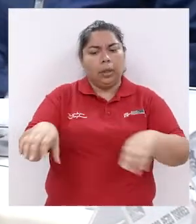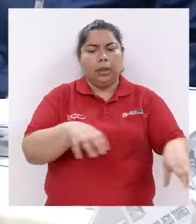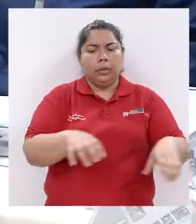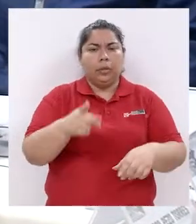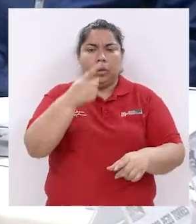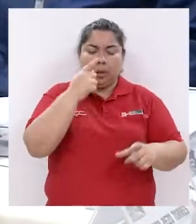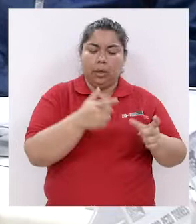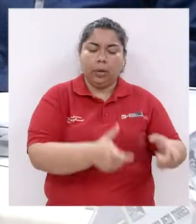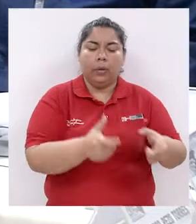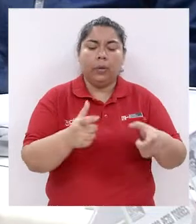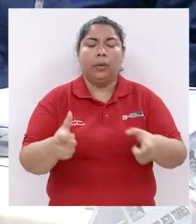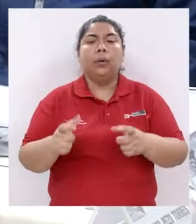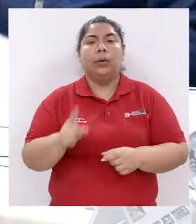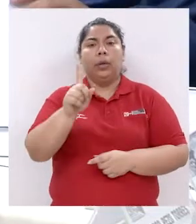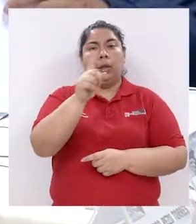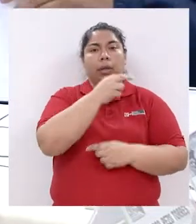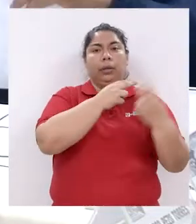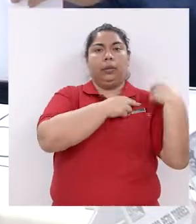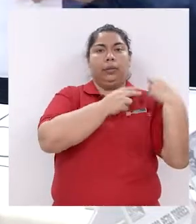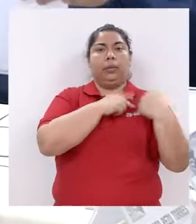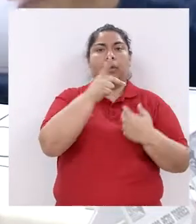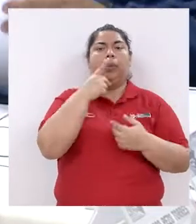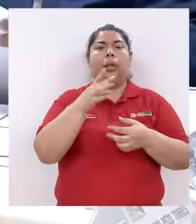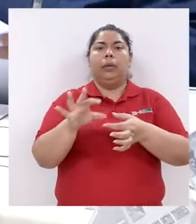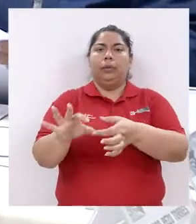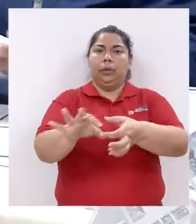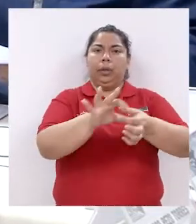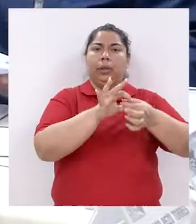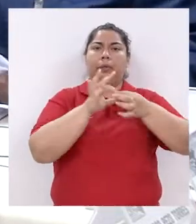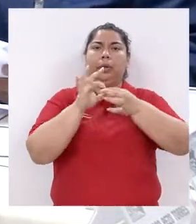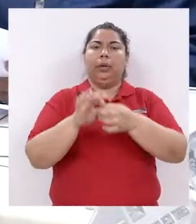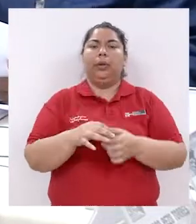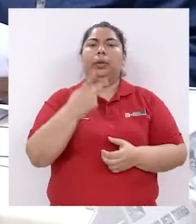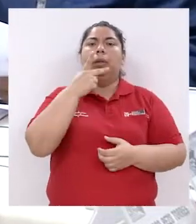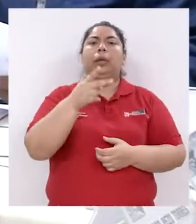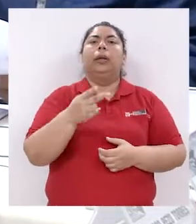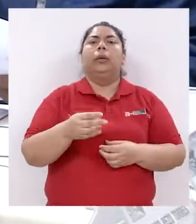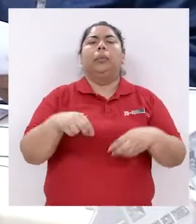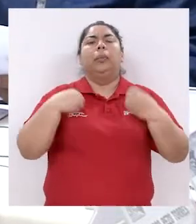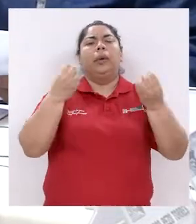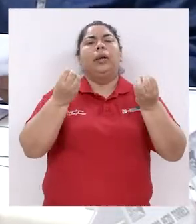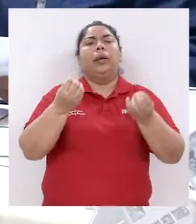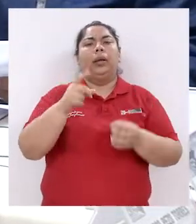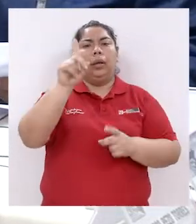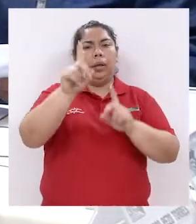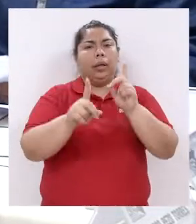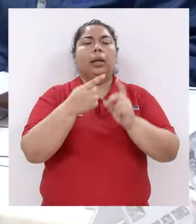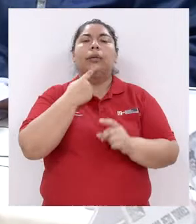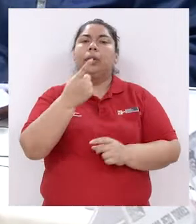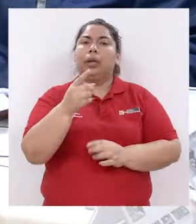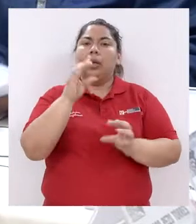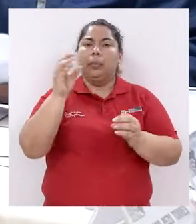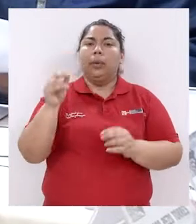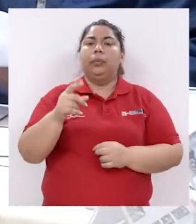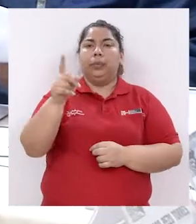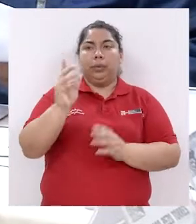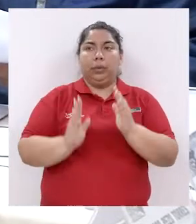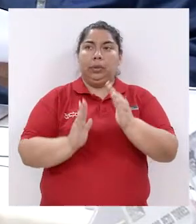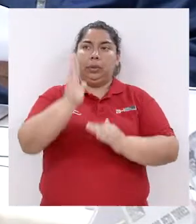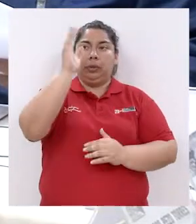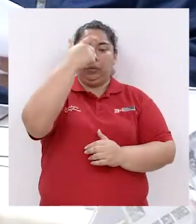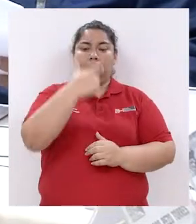los controles respectivos para que unifiquemos criterios para aquello que llamamos el desarrollo